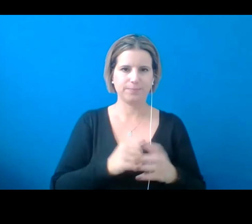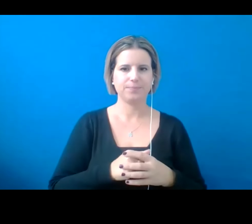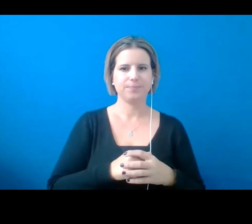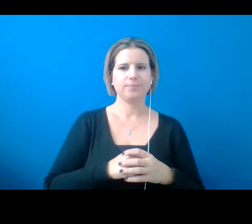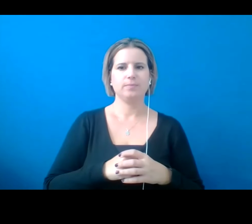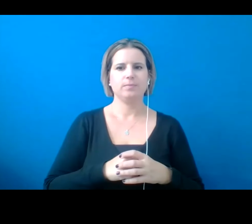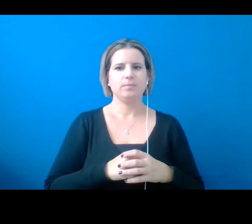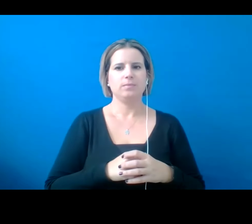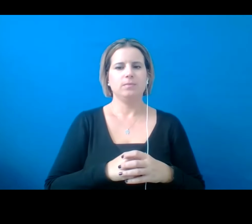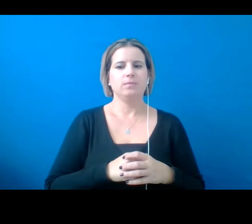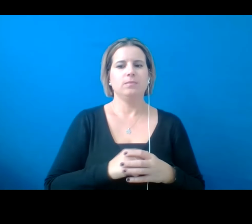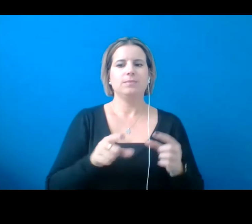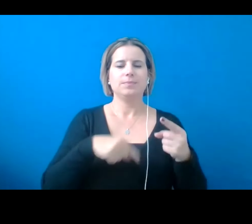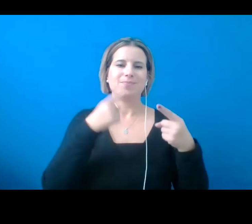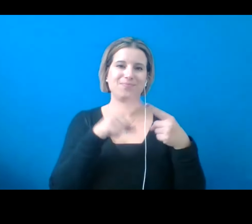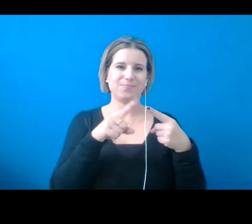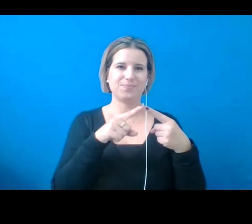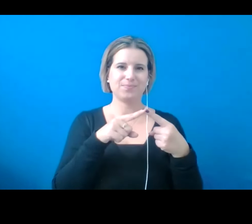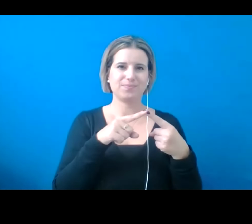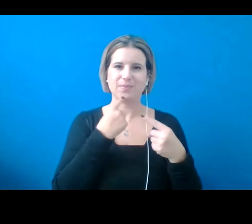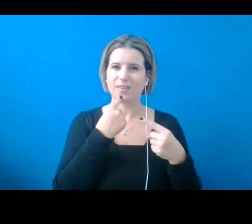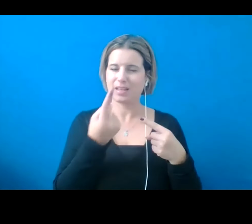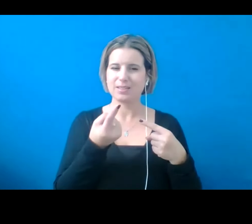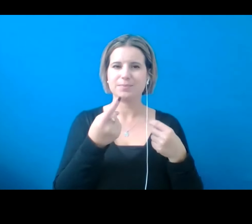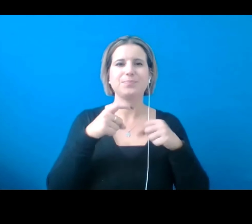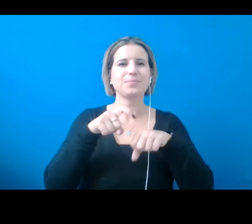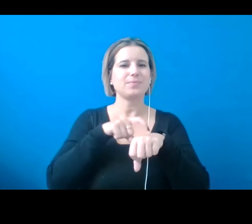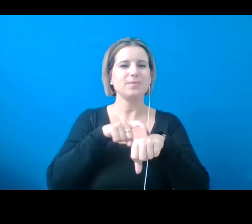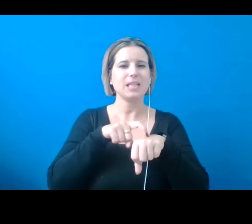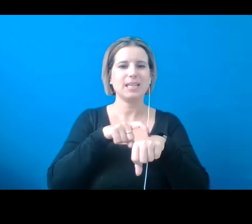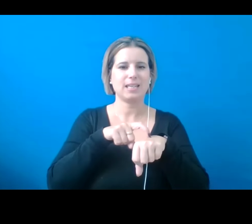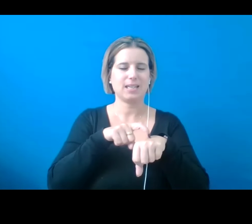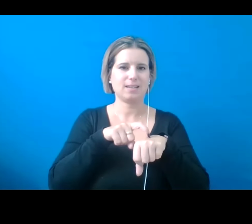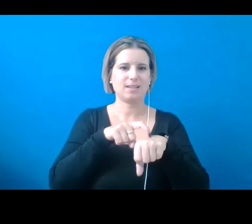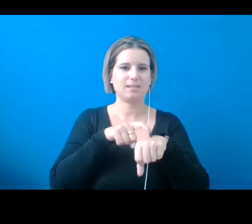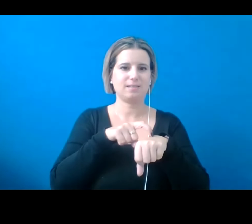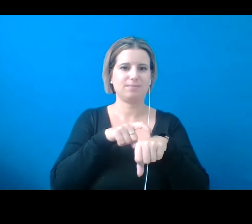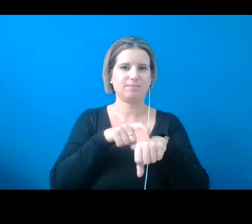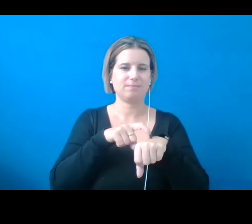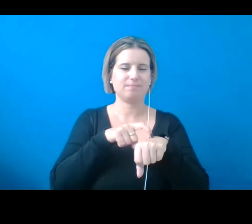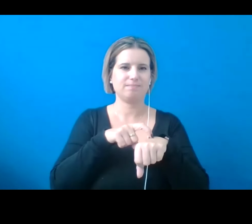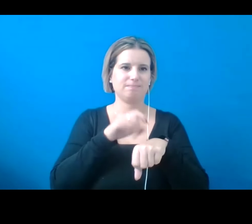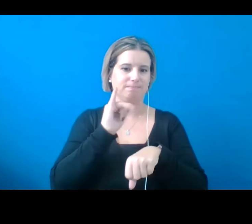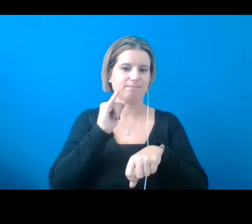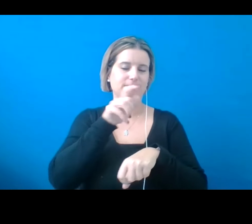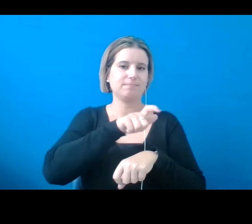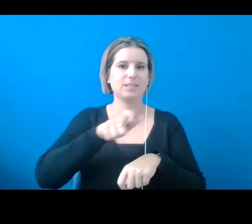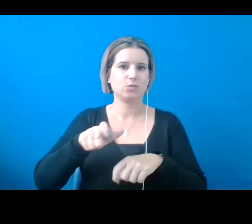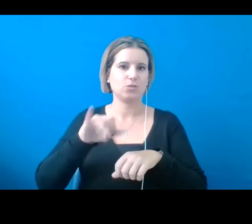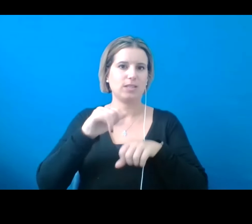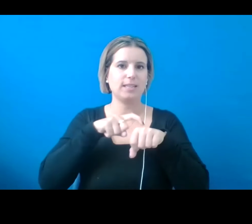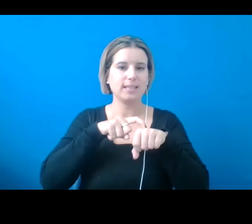en primer lugar hablar de que de las características que tienen estas personas